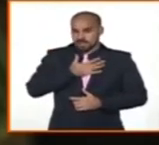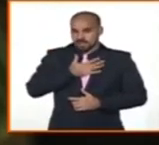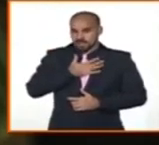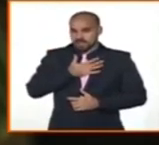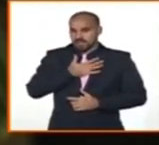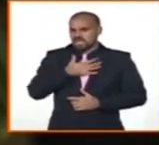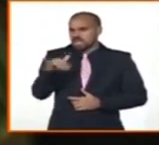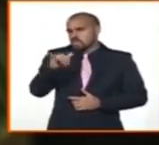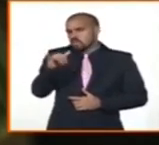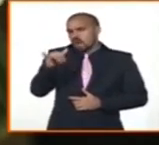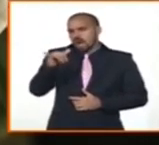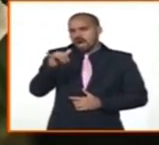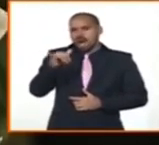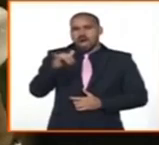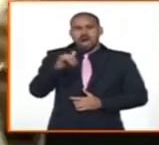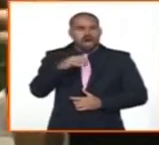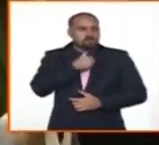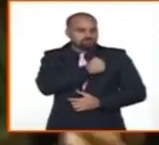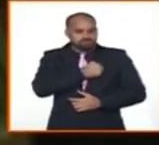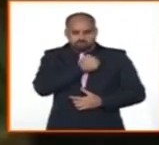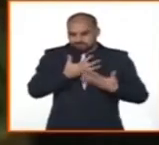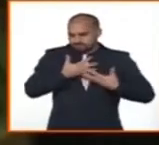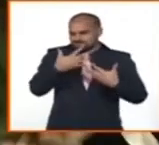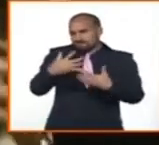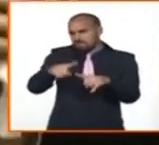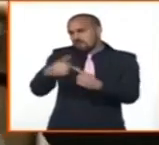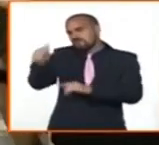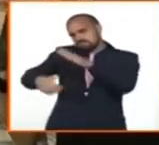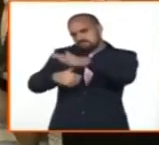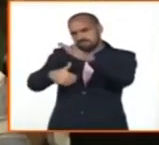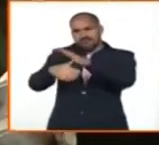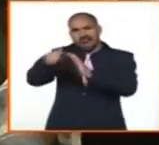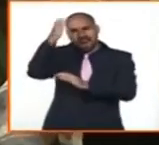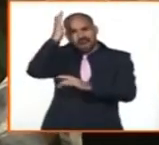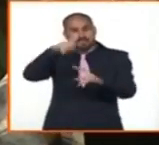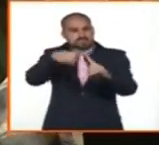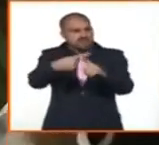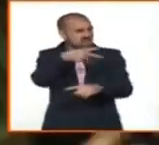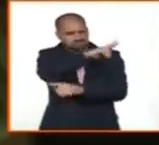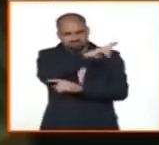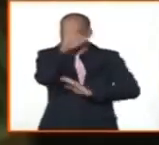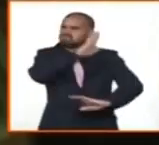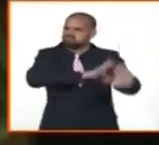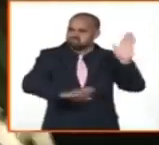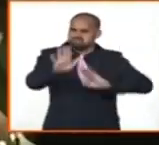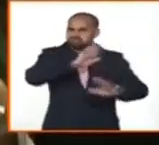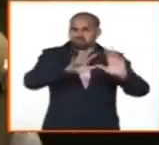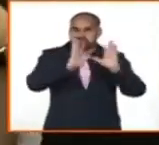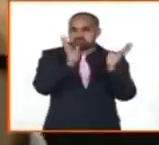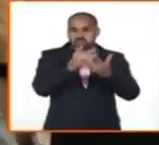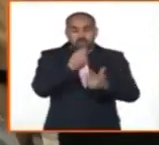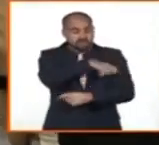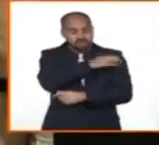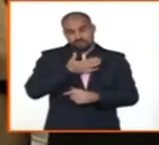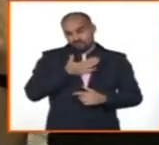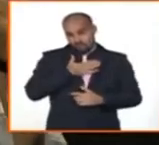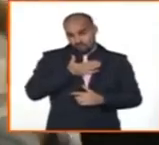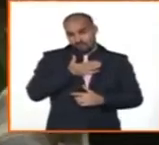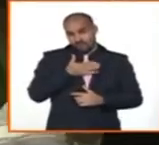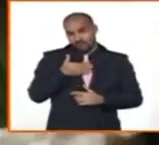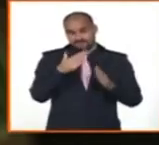un valor incalculable por usted y por la revolución y por los líderes así